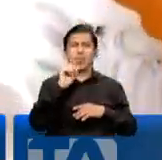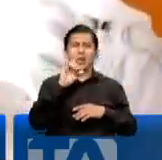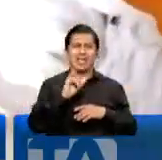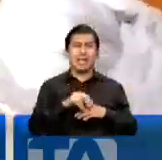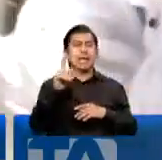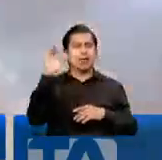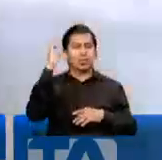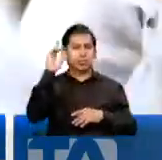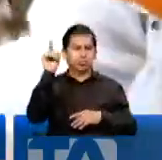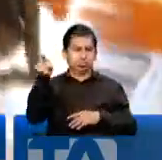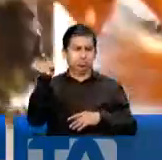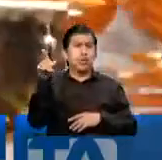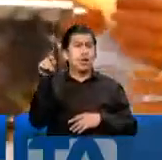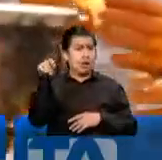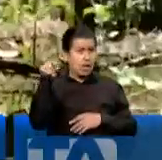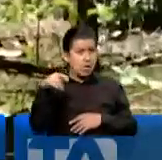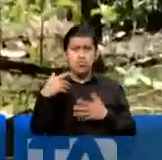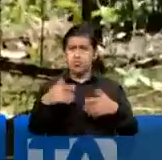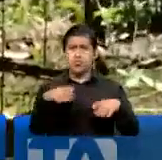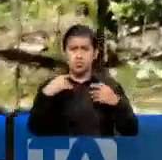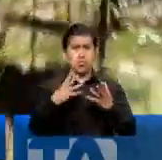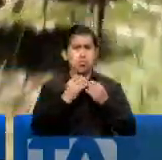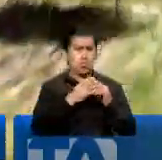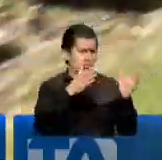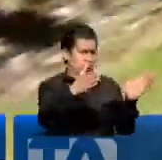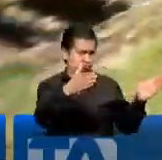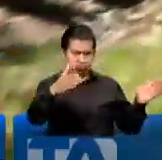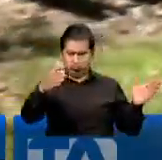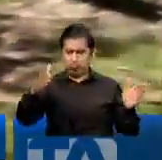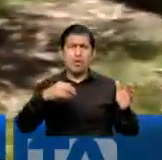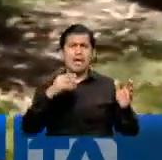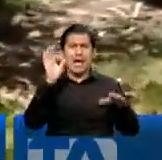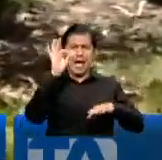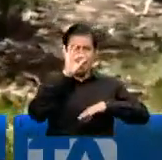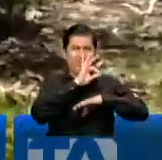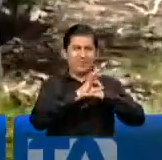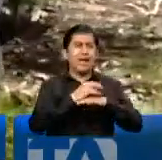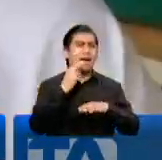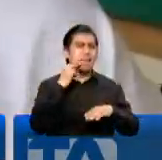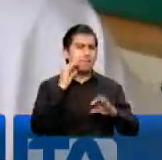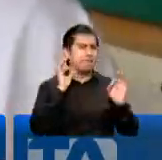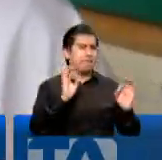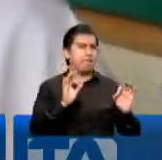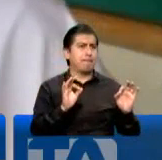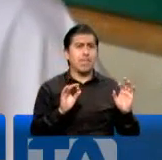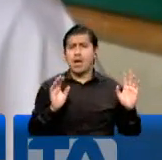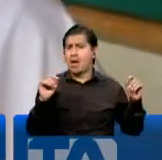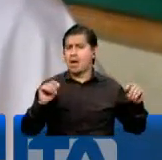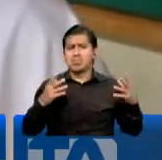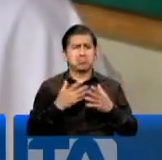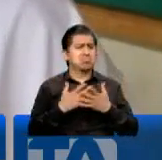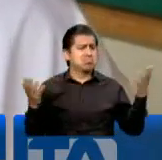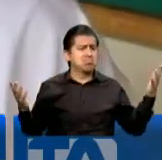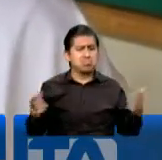en el cantón Montúfar, donde encontramos 120 colmenas que producen una variedad de productos. Todo lo que producen las